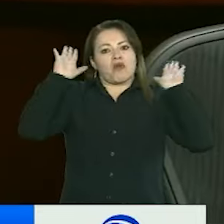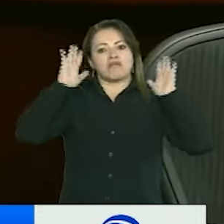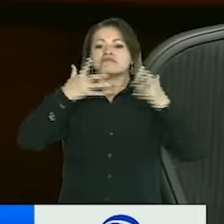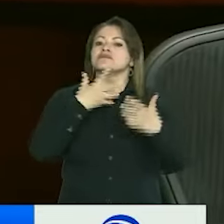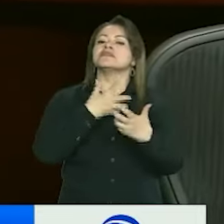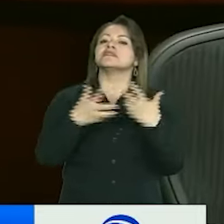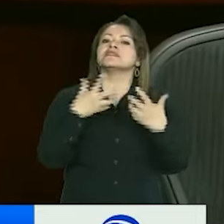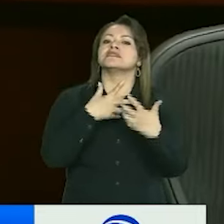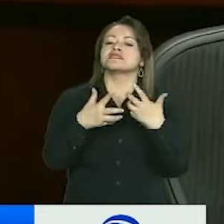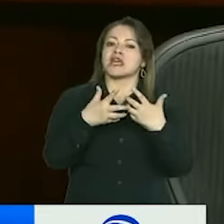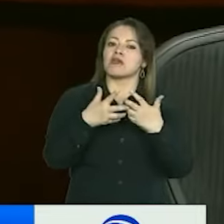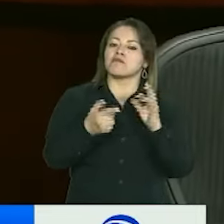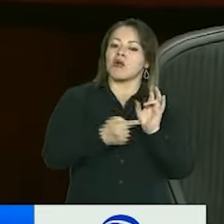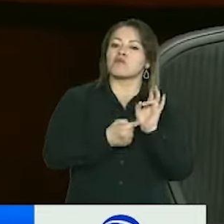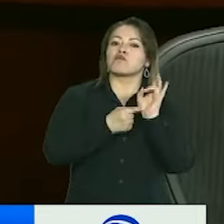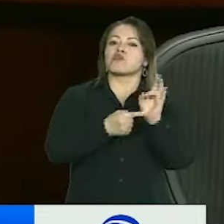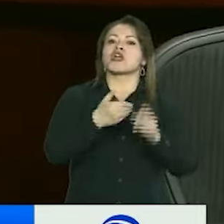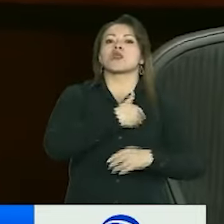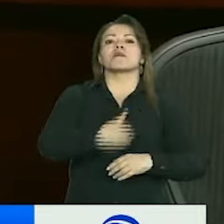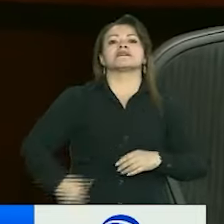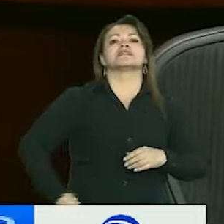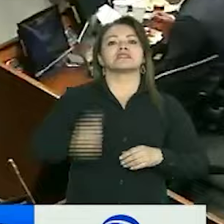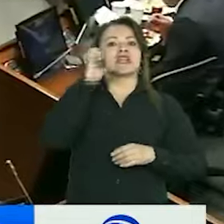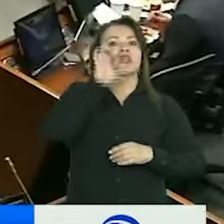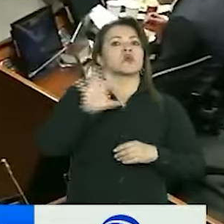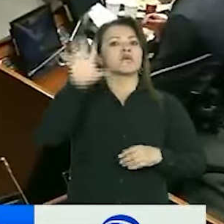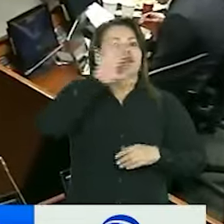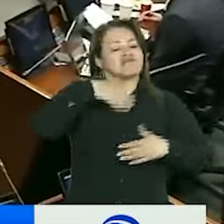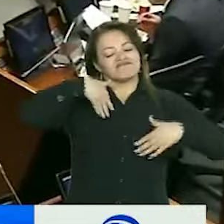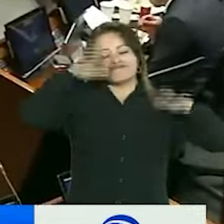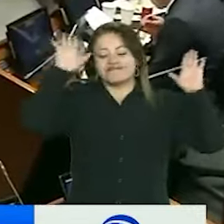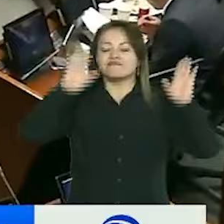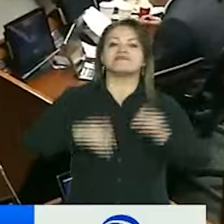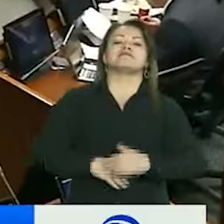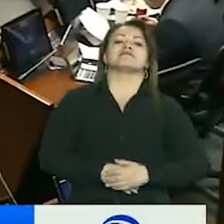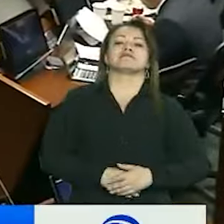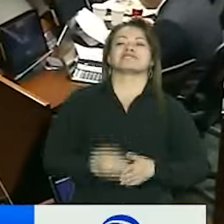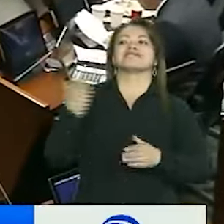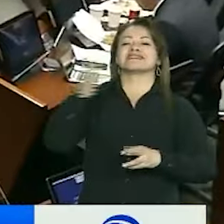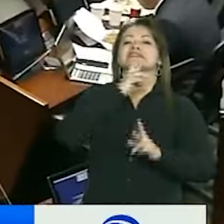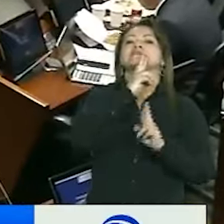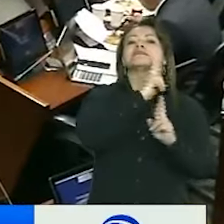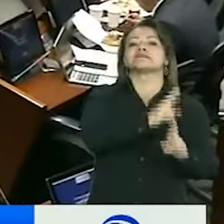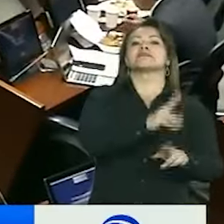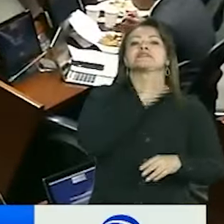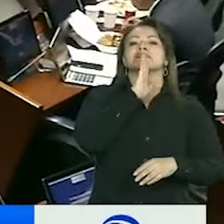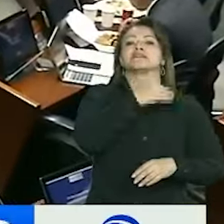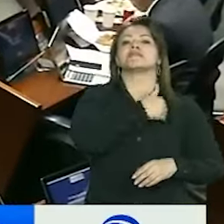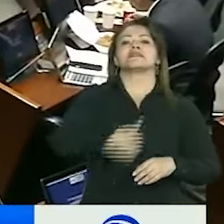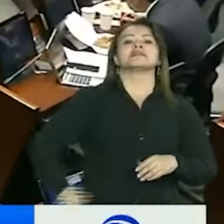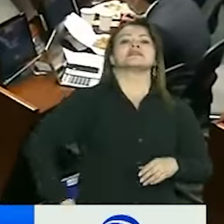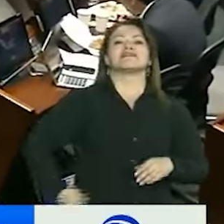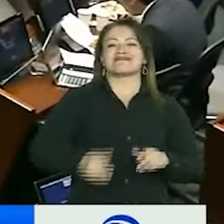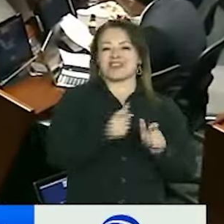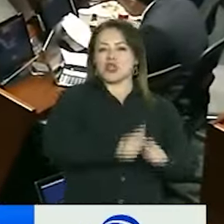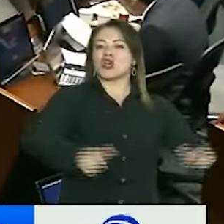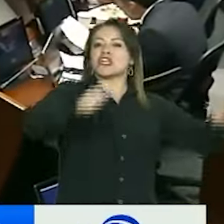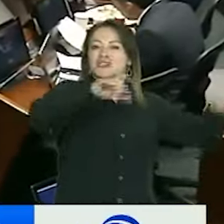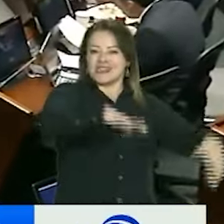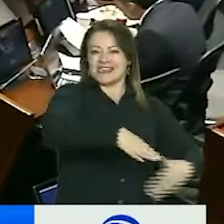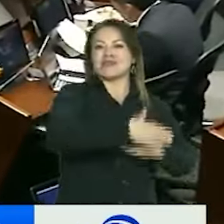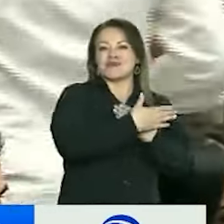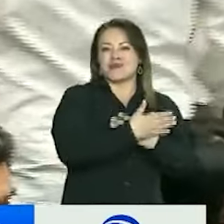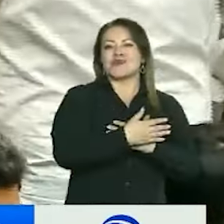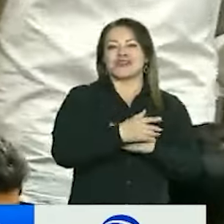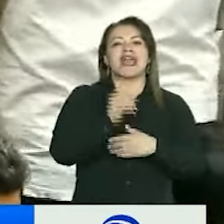sistema del modelo presidencial colombiano. Así de contundente fue la respuesta del presidente del Congreso tras los cuestionamientos